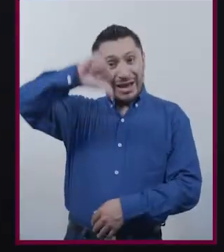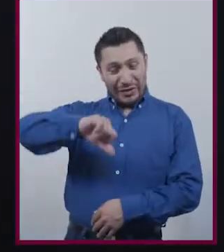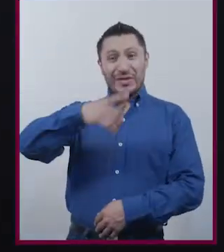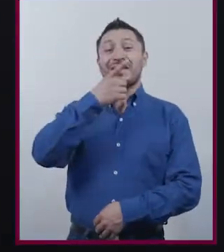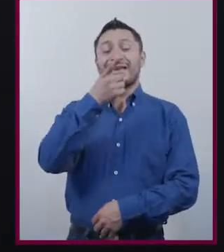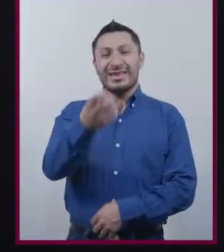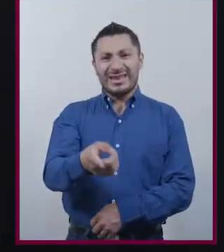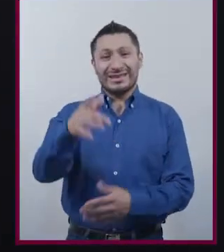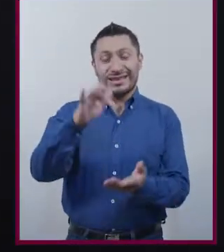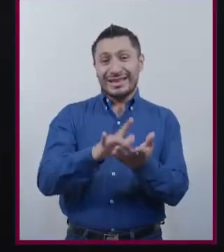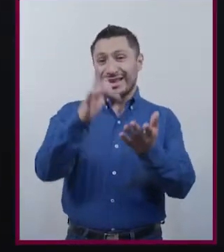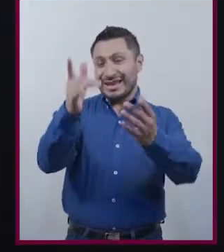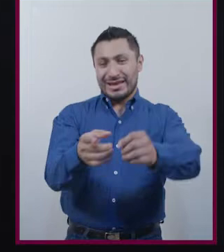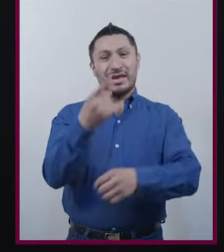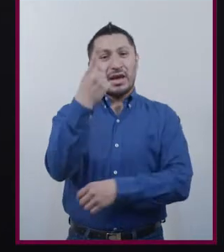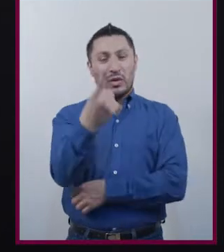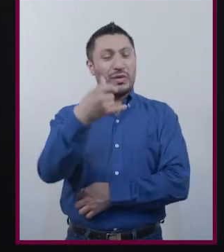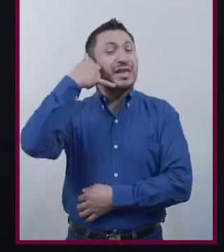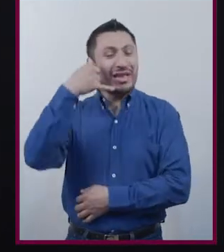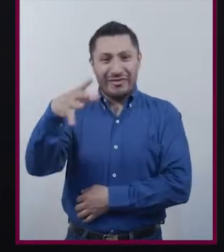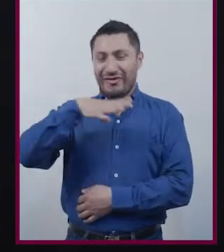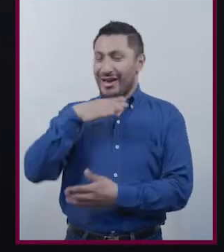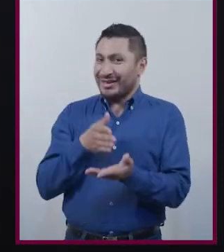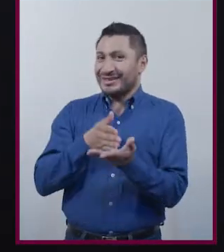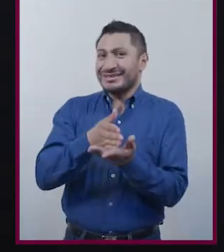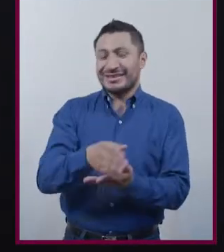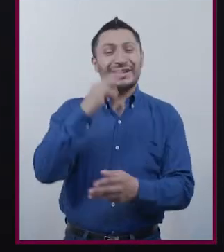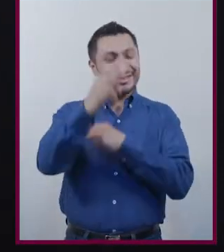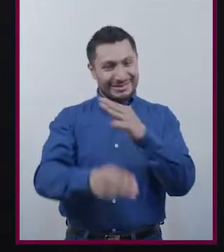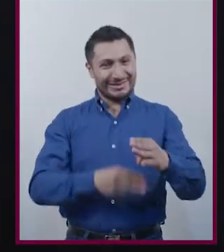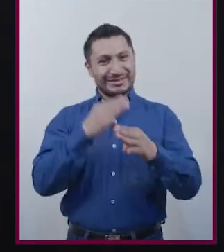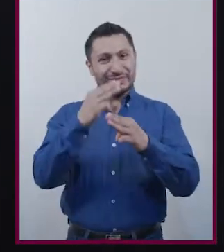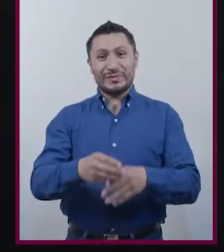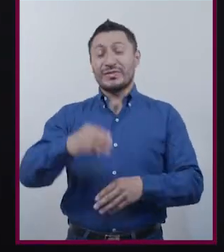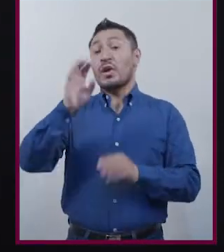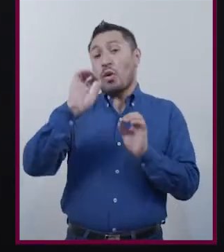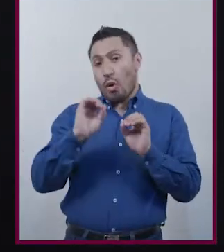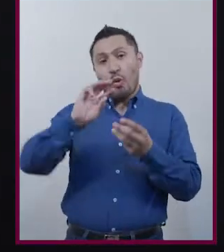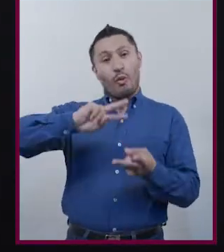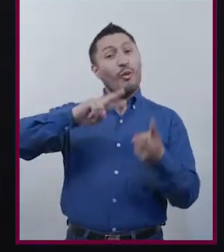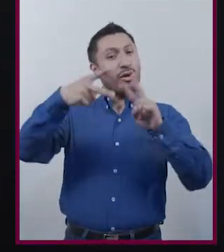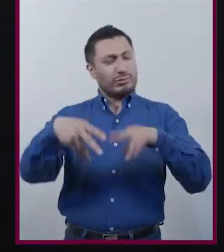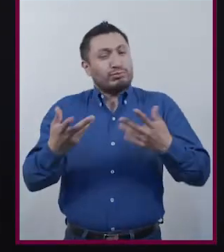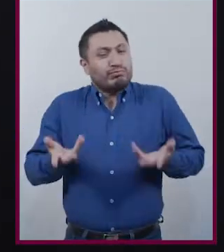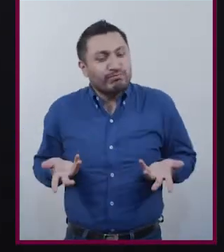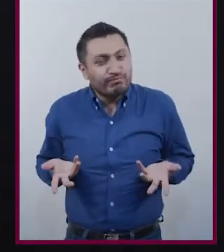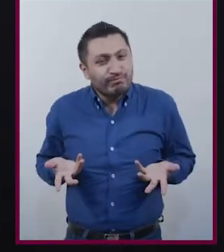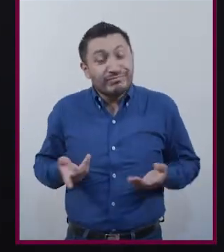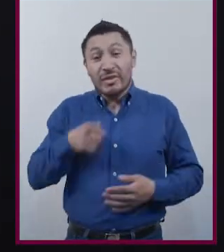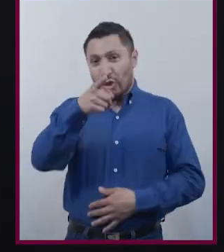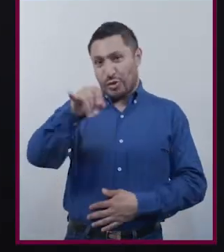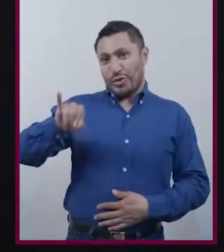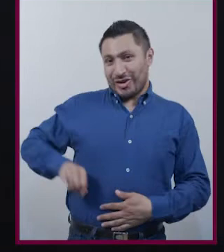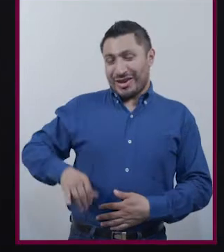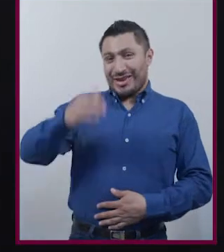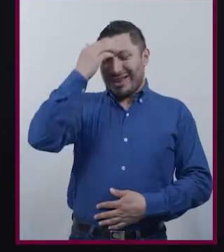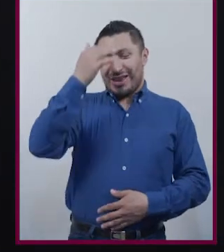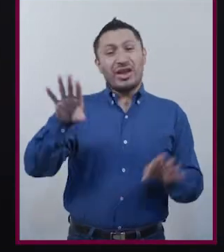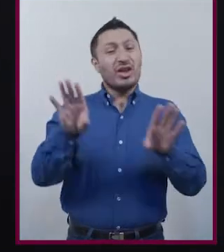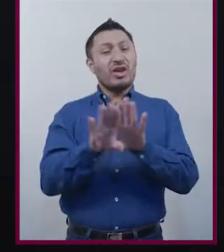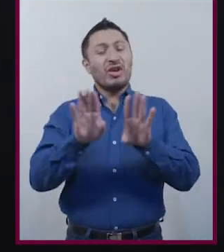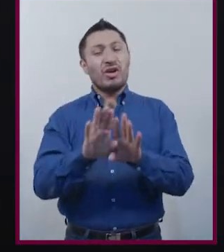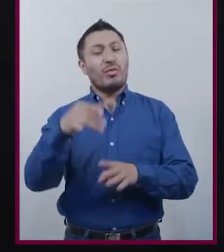puede decir que gracias a un simple teléfono tenemos acceso al mundo. ¿O el mundo a nosotros? ¿Te interesa conocer cómo un